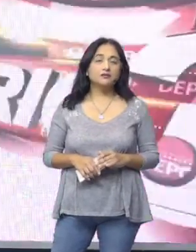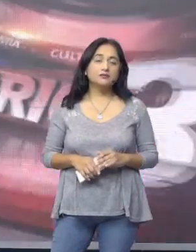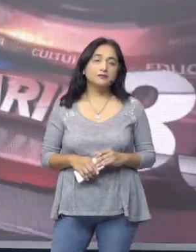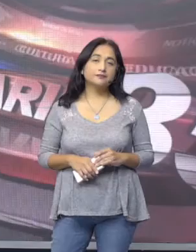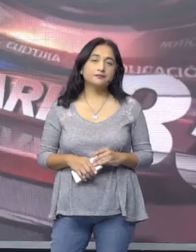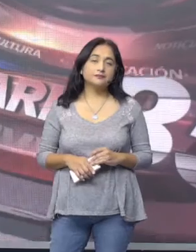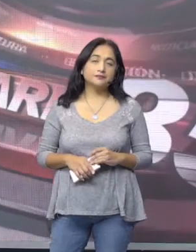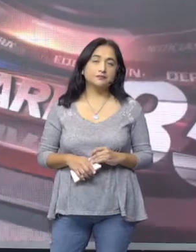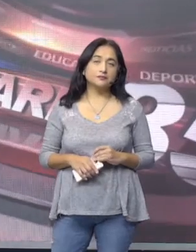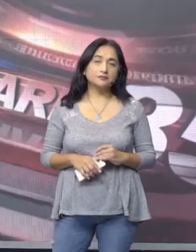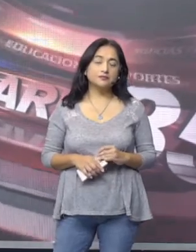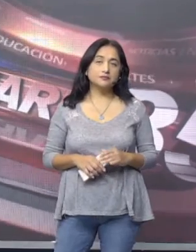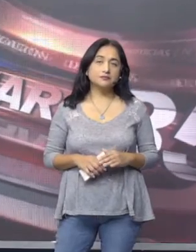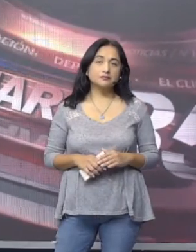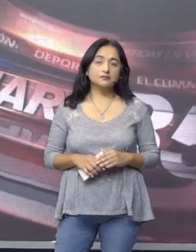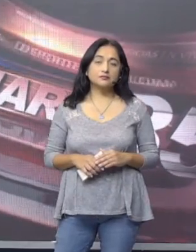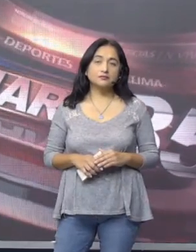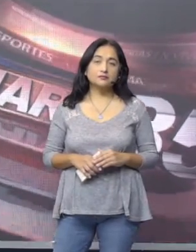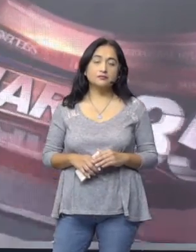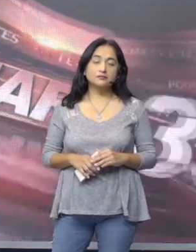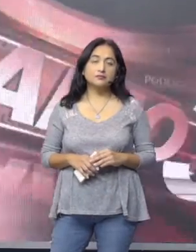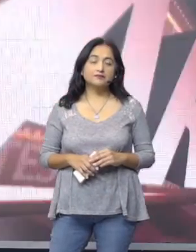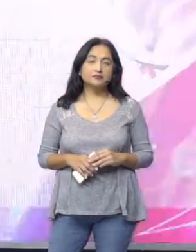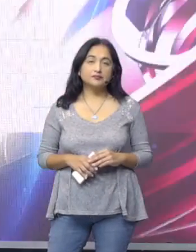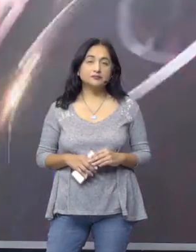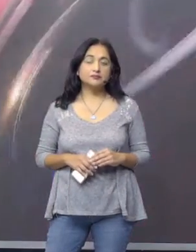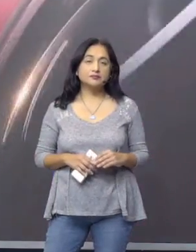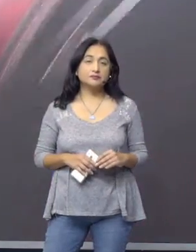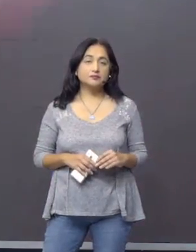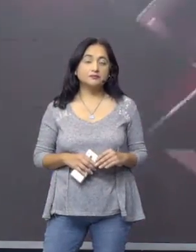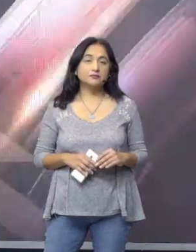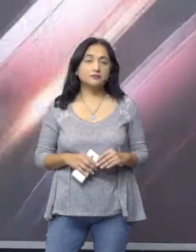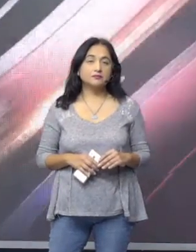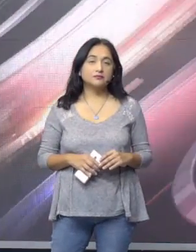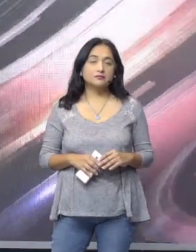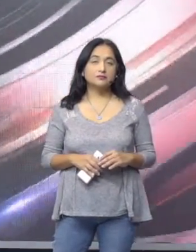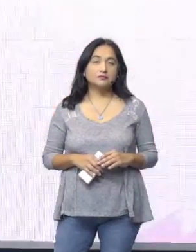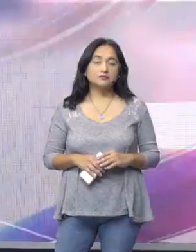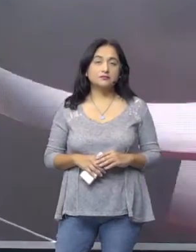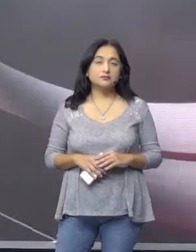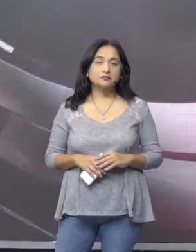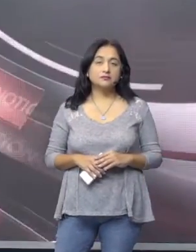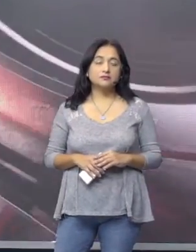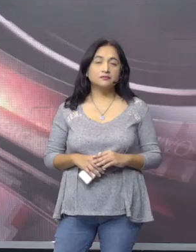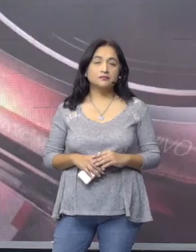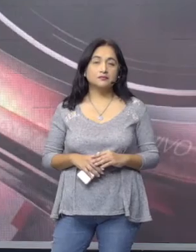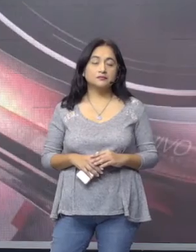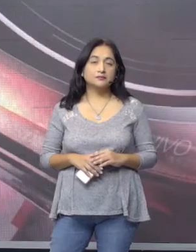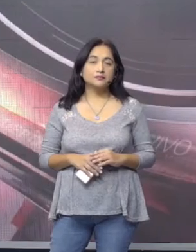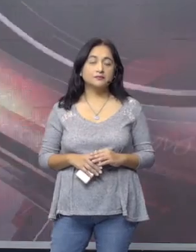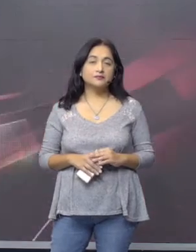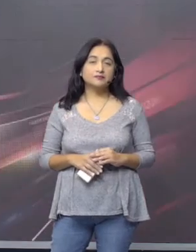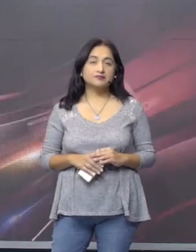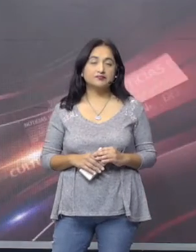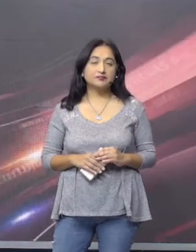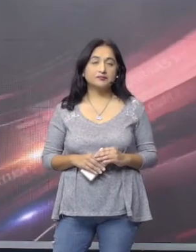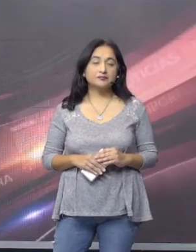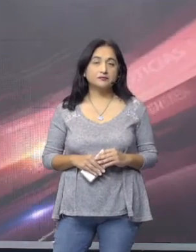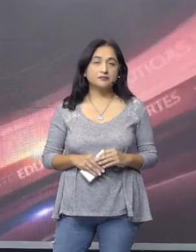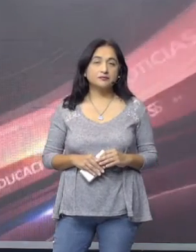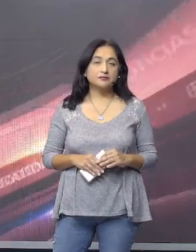También hemos fijado una nueva reunión paritaria para el próximo 4 de junio del 2020 a las 10